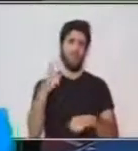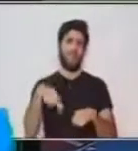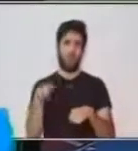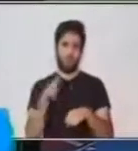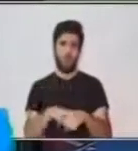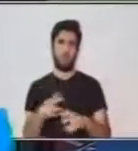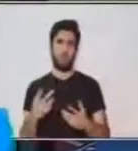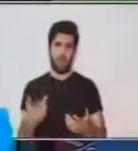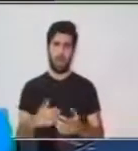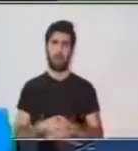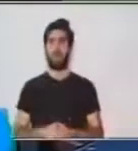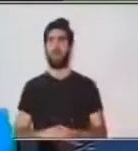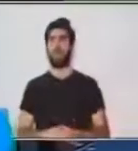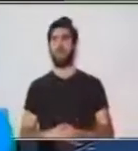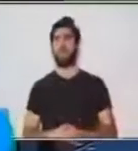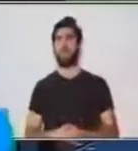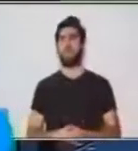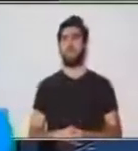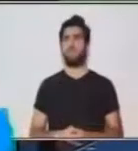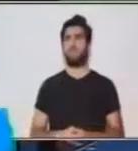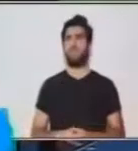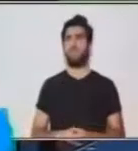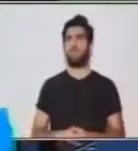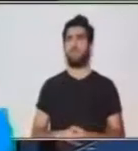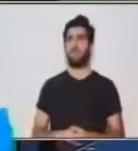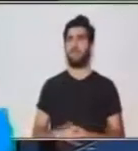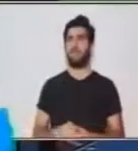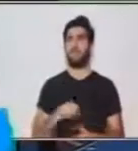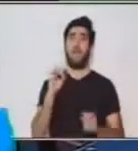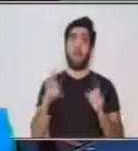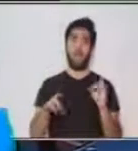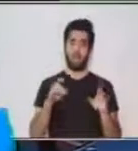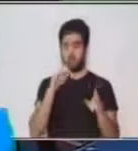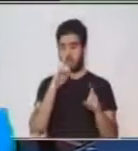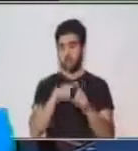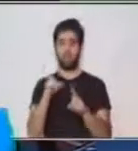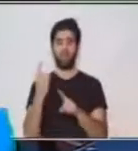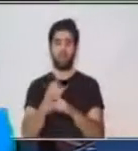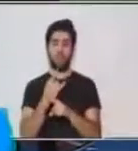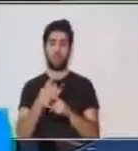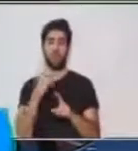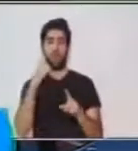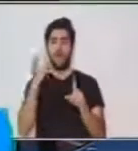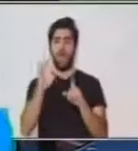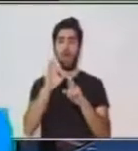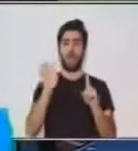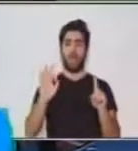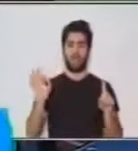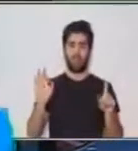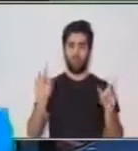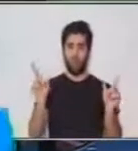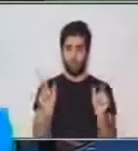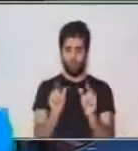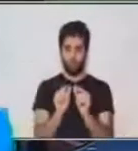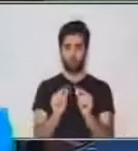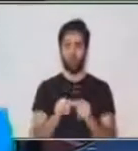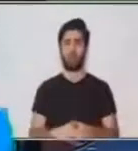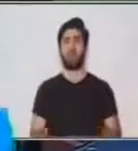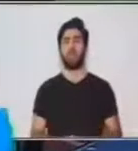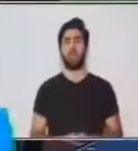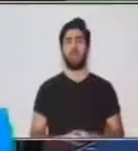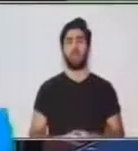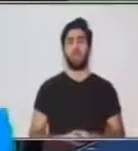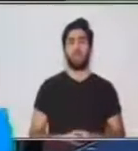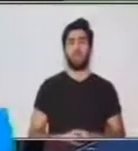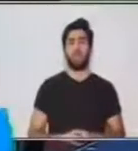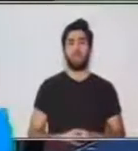Generalmente utilizamos oraciones cortas y algo